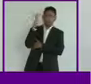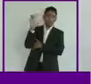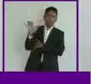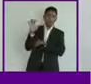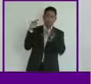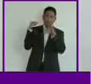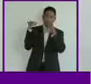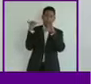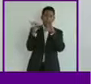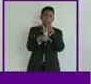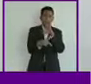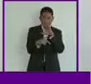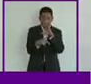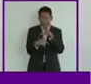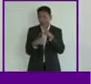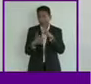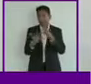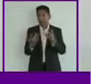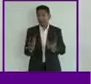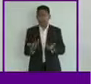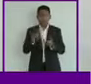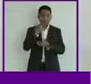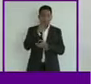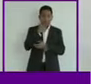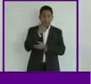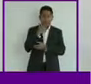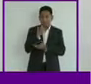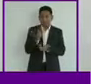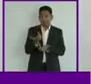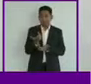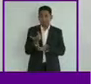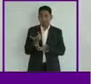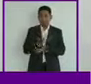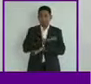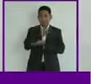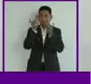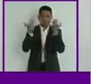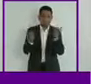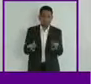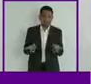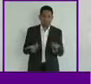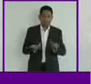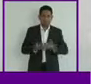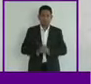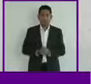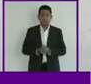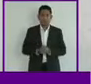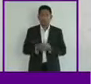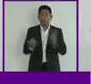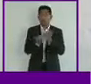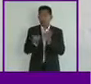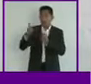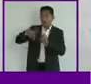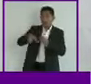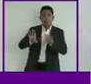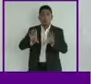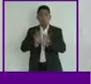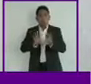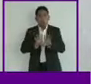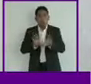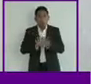mensaje, es la realidad de muchos, y también dar a conocer los programas de control parental, que es una